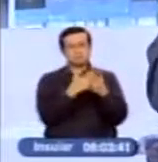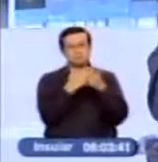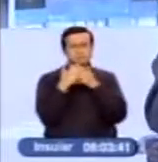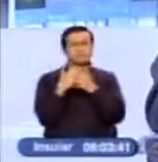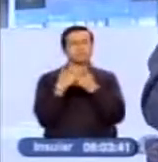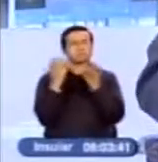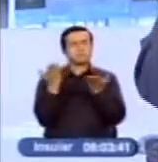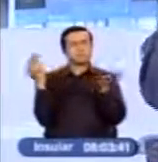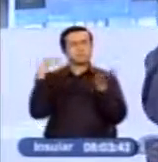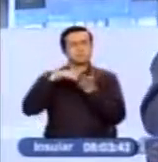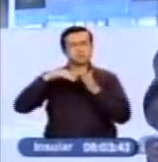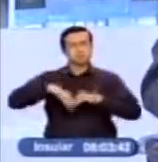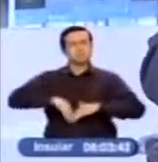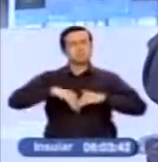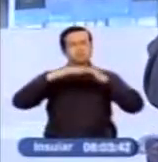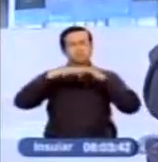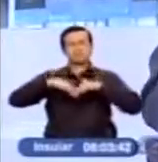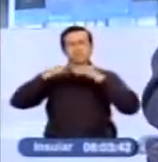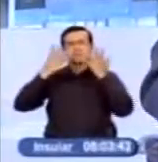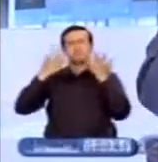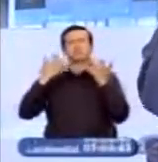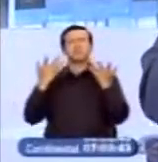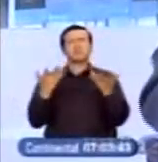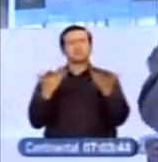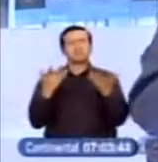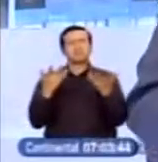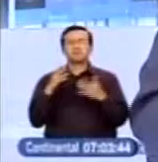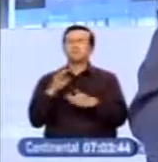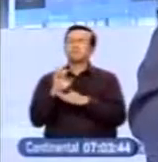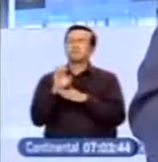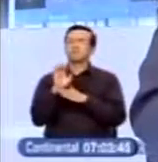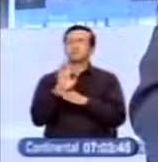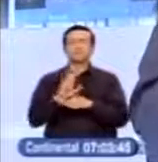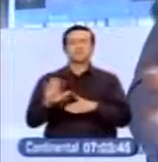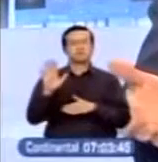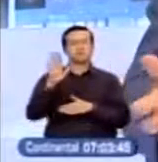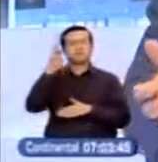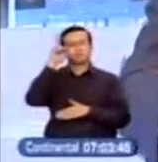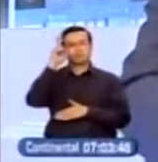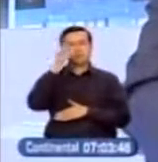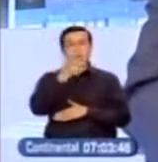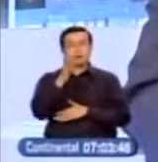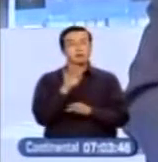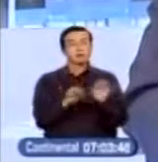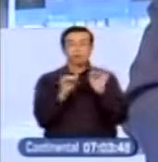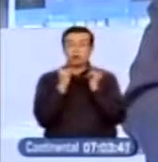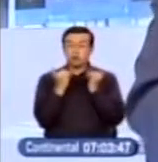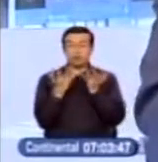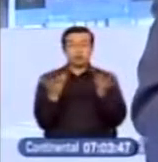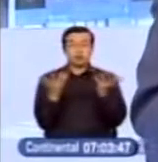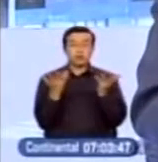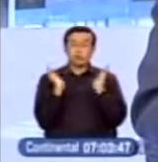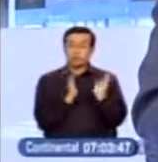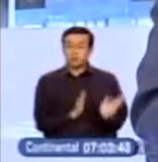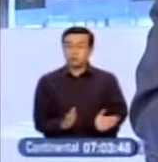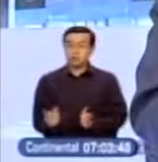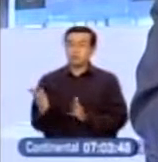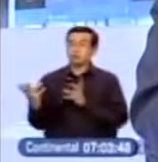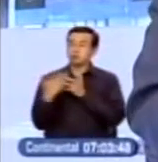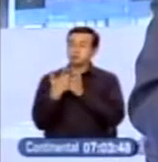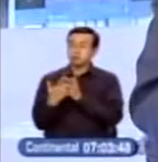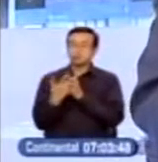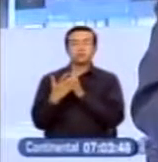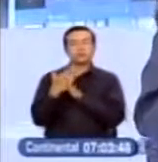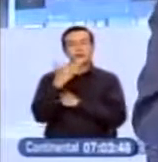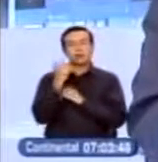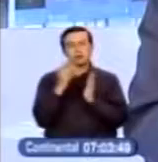y recia, recia con textura nacional. Yo creo que eso es lo que cabe este momento. Organizarnos